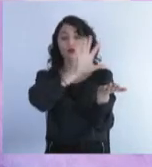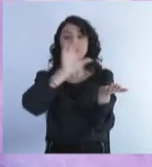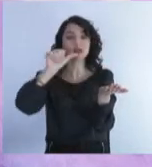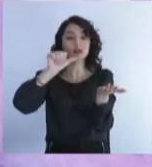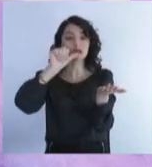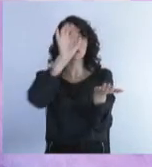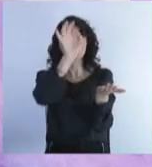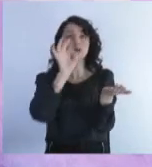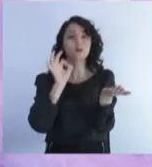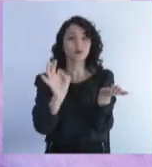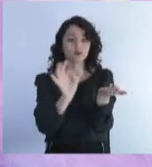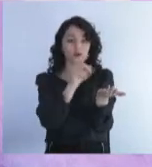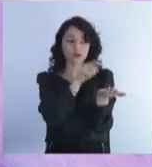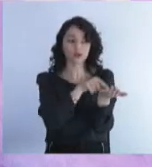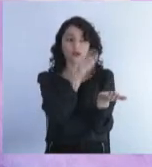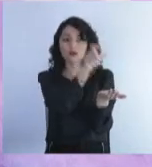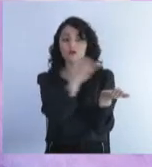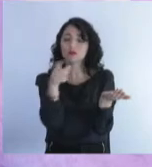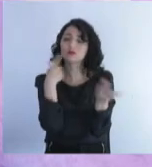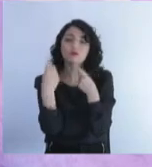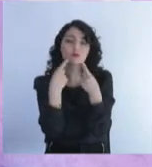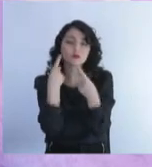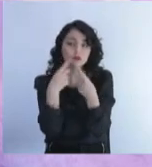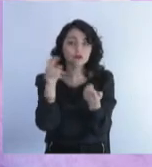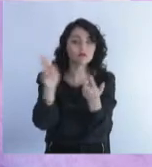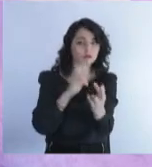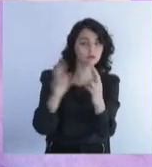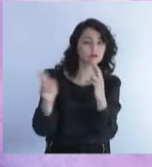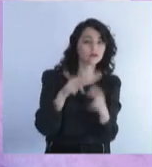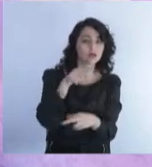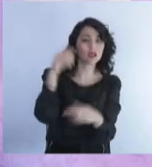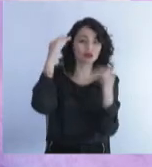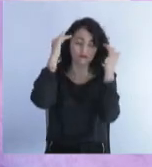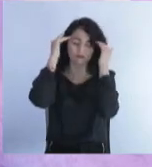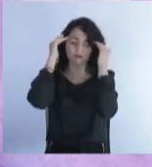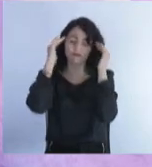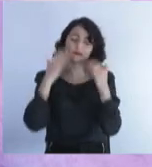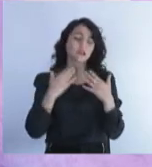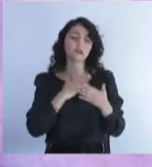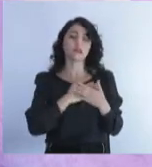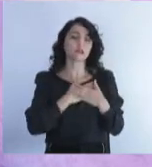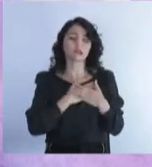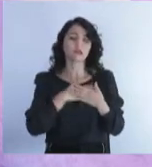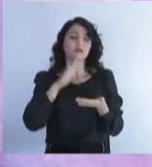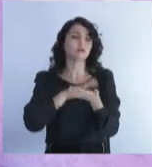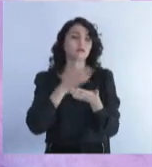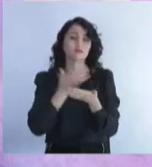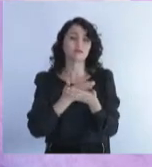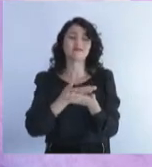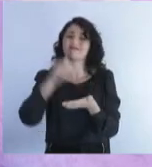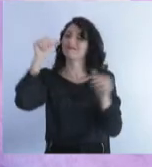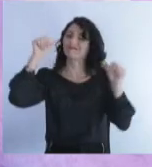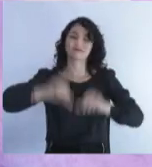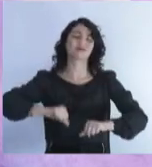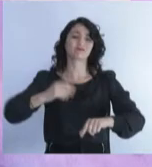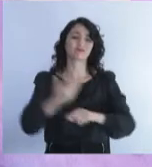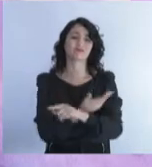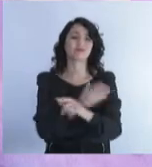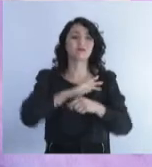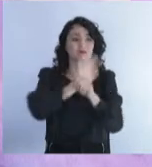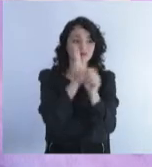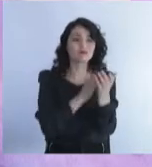56% de los consultados que indicaron que su salud mental se ha visto afectada desde que se inició esta grave